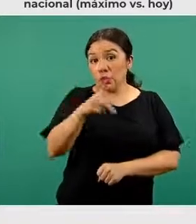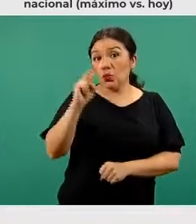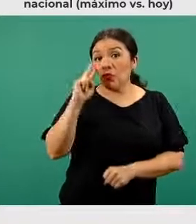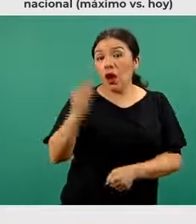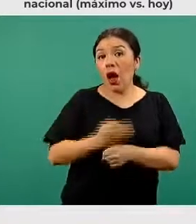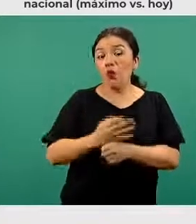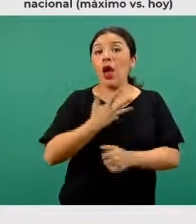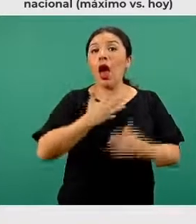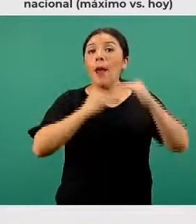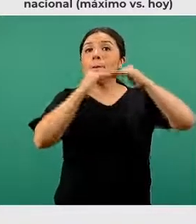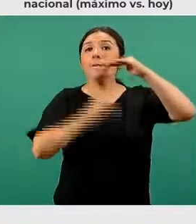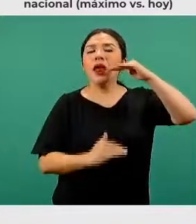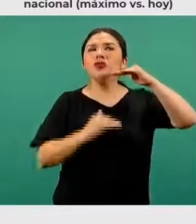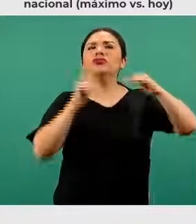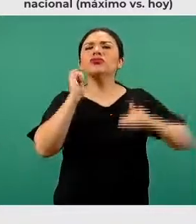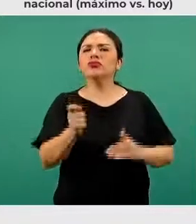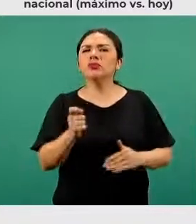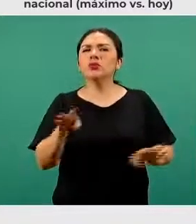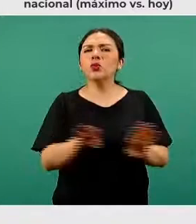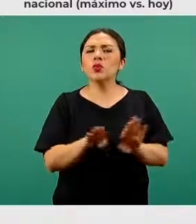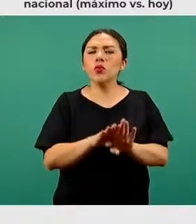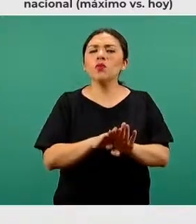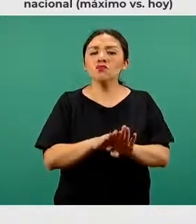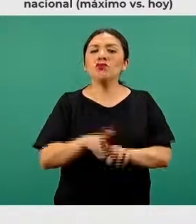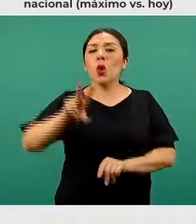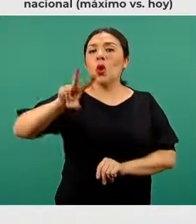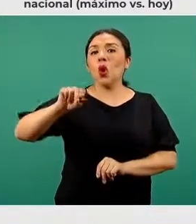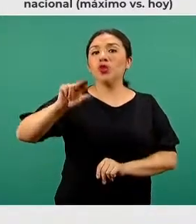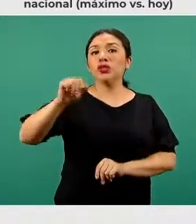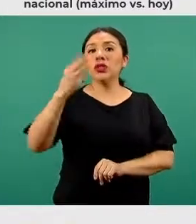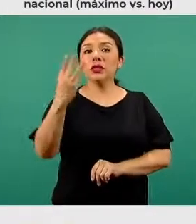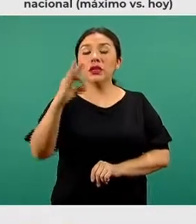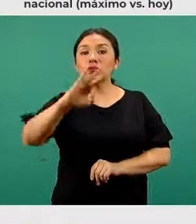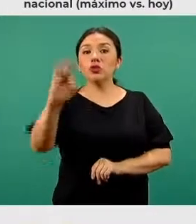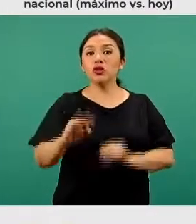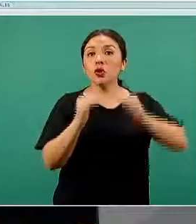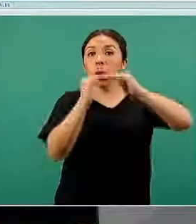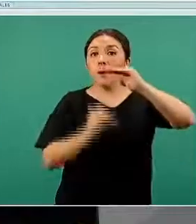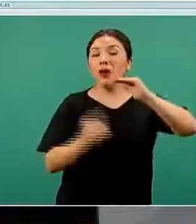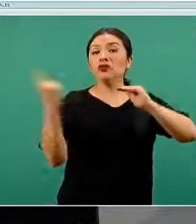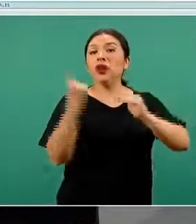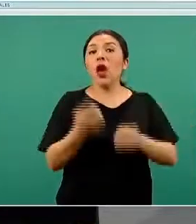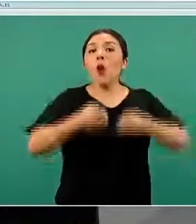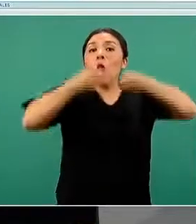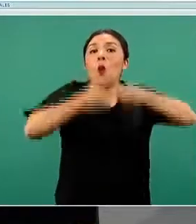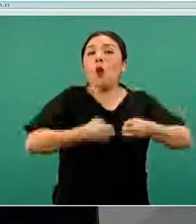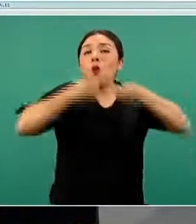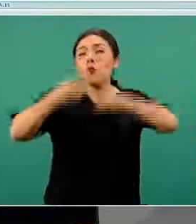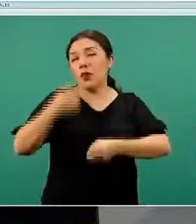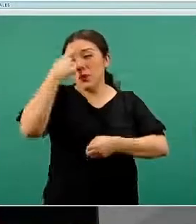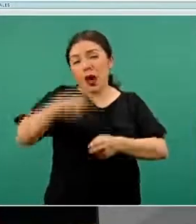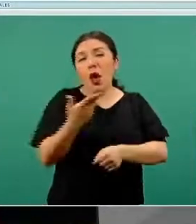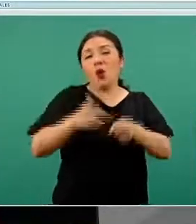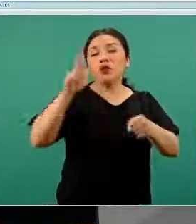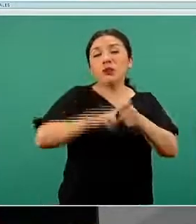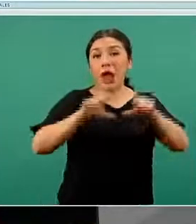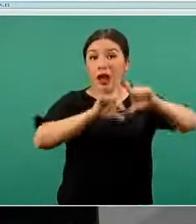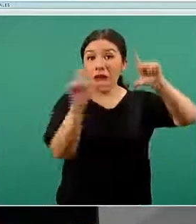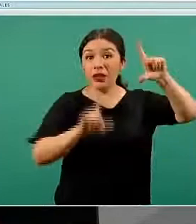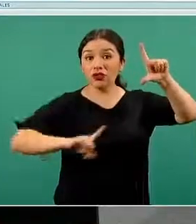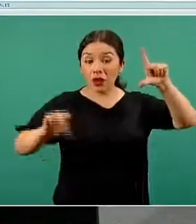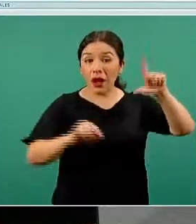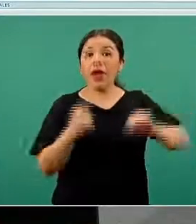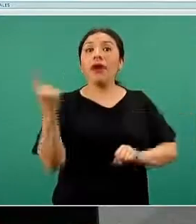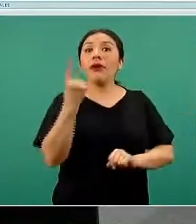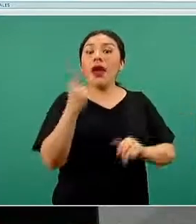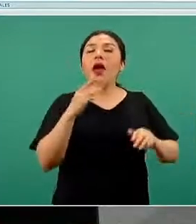una reducción de justamente un 83% de la ocupación nacional versus